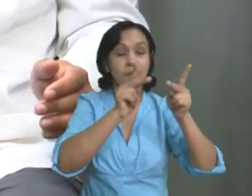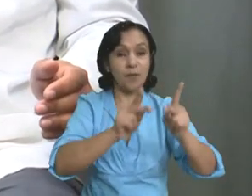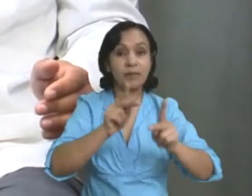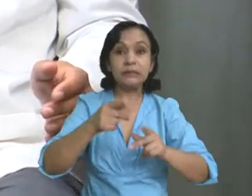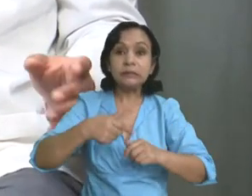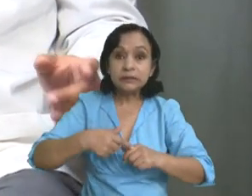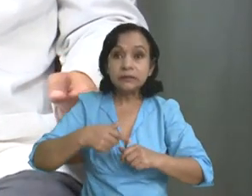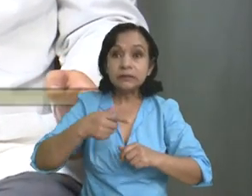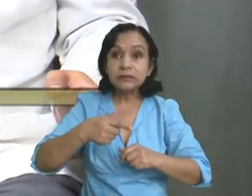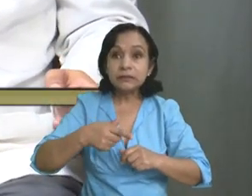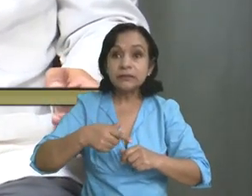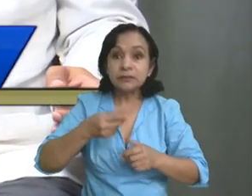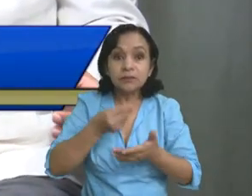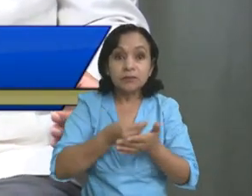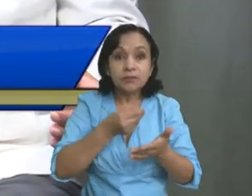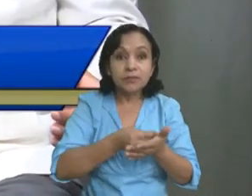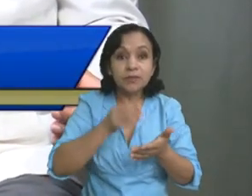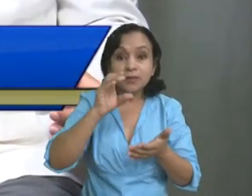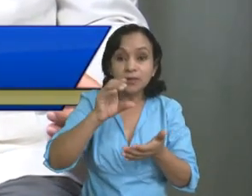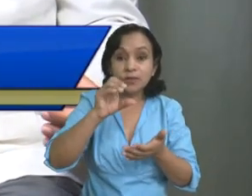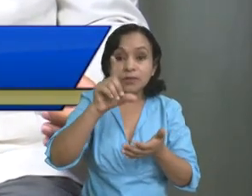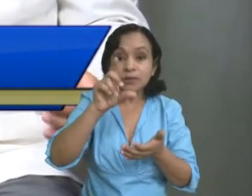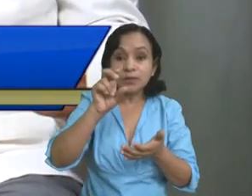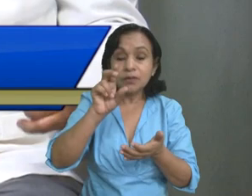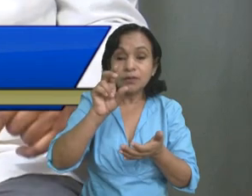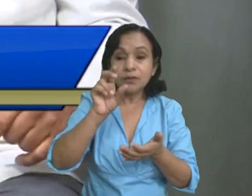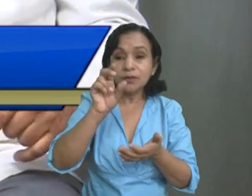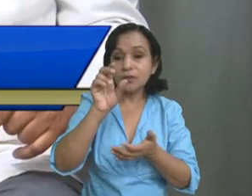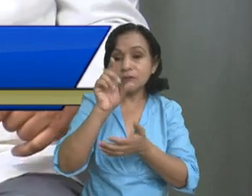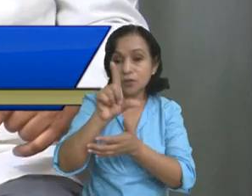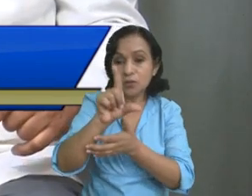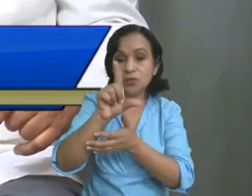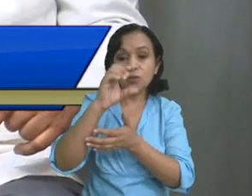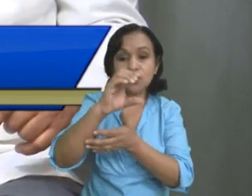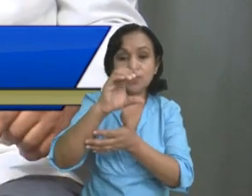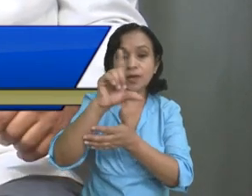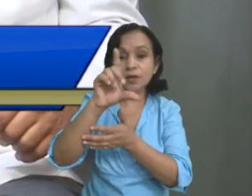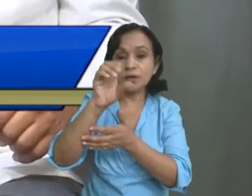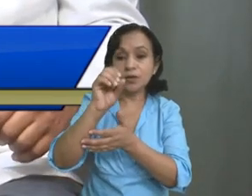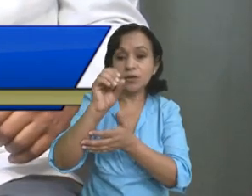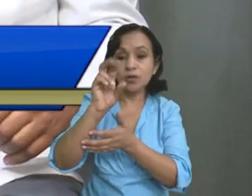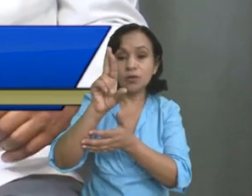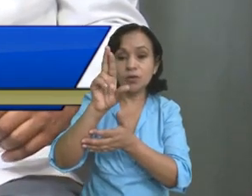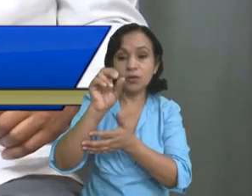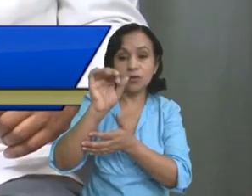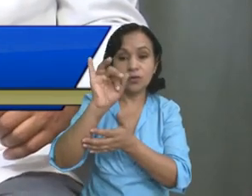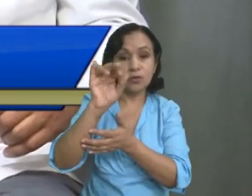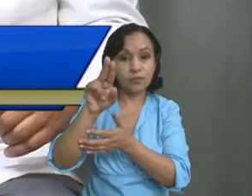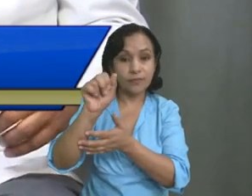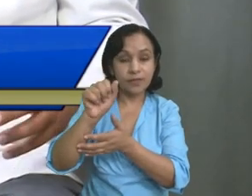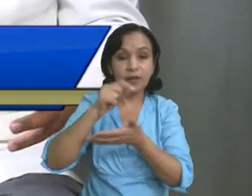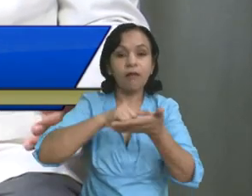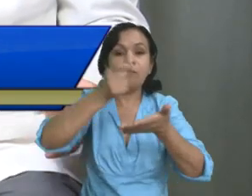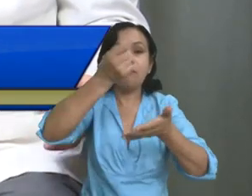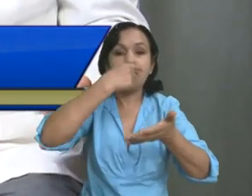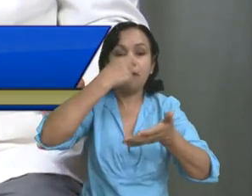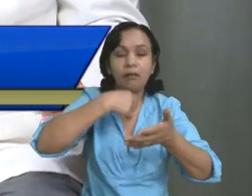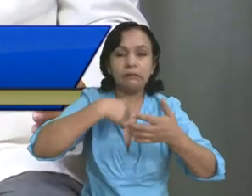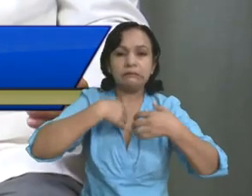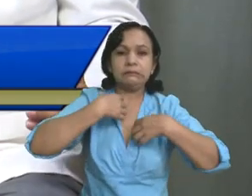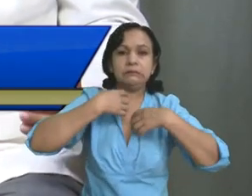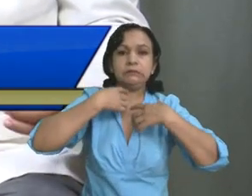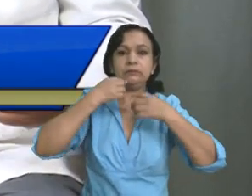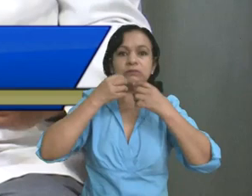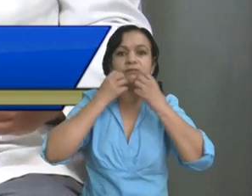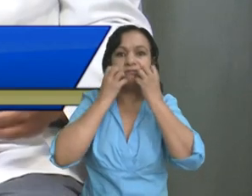serio el tema de la cloroquina y tomaron cloroquina y terminaron intoxicados. Entonces, a partir de ese análisis,